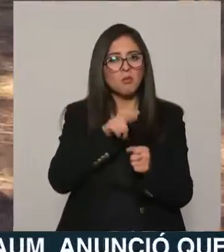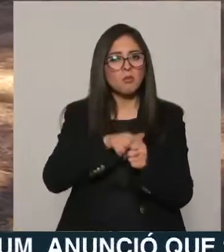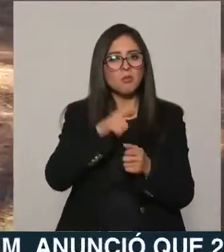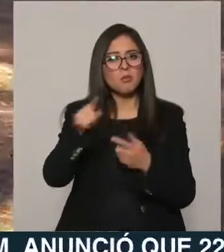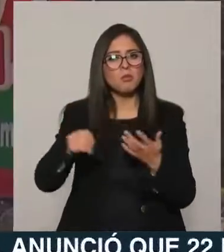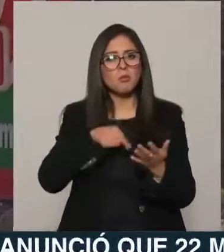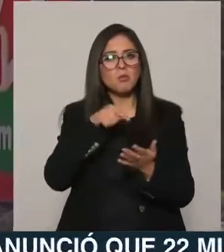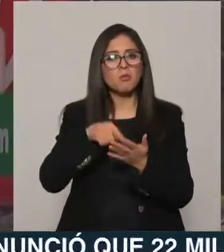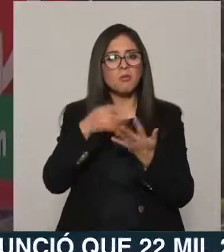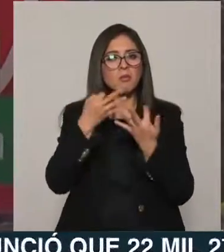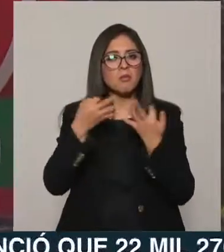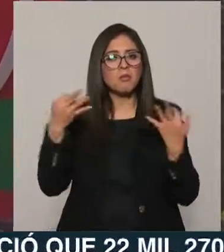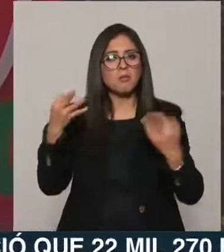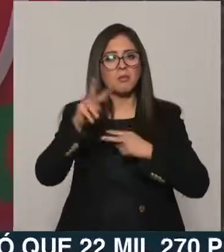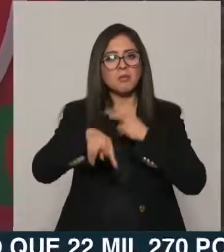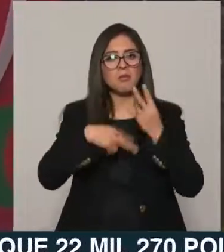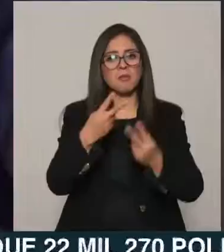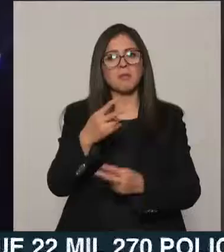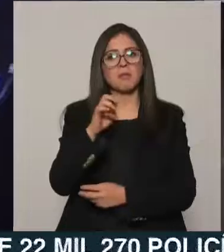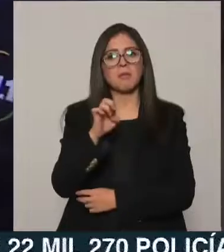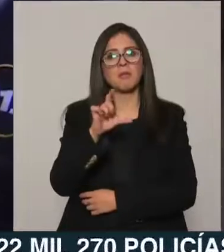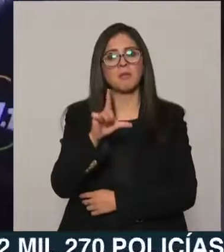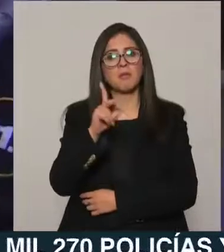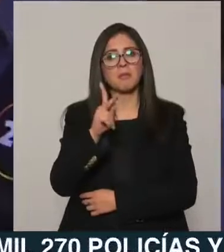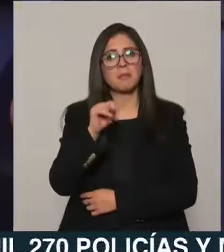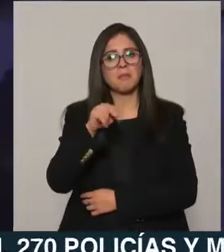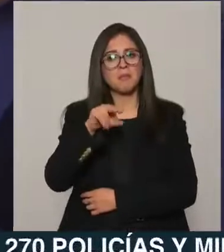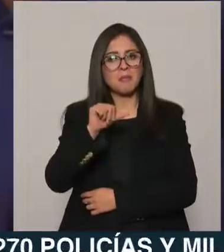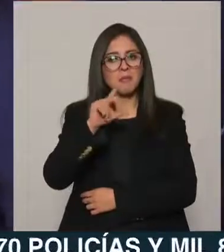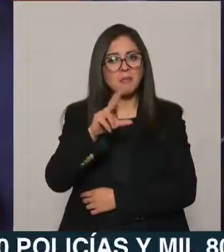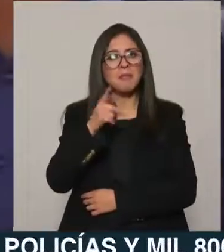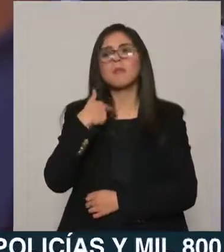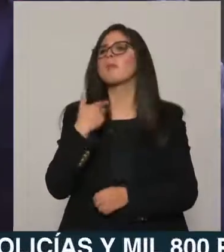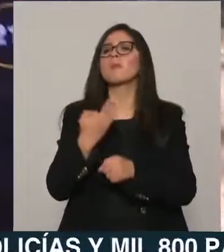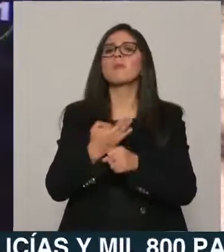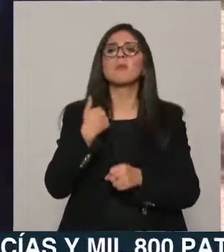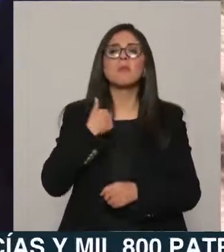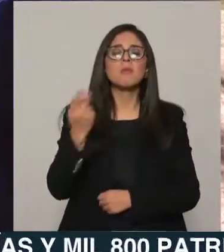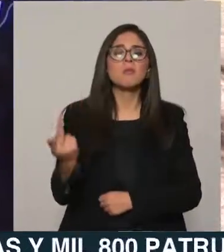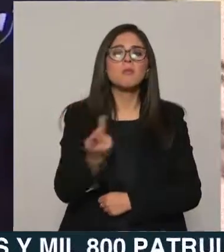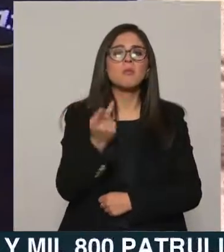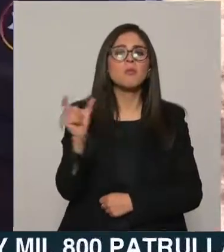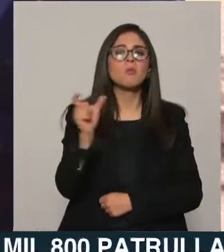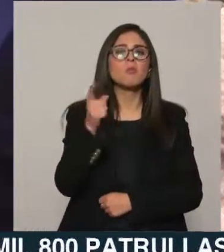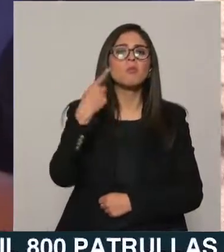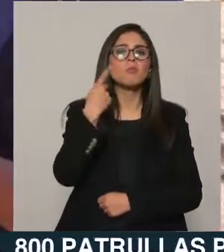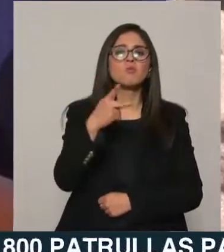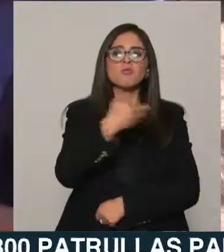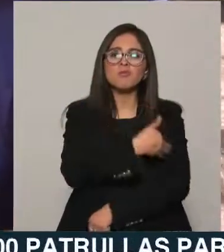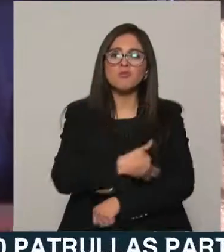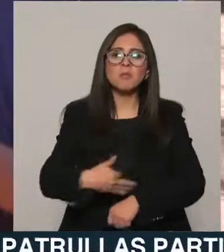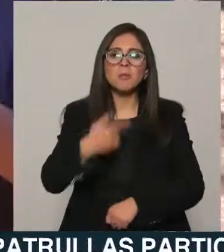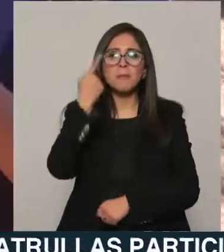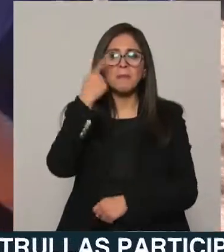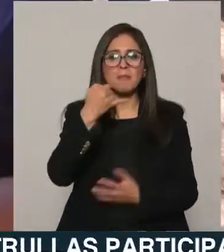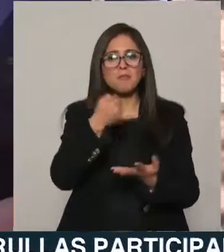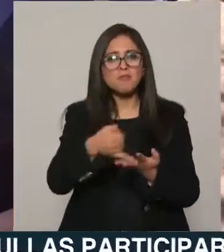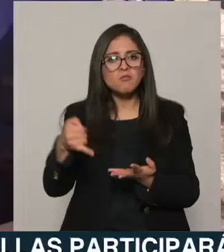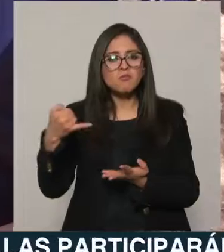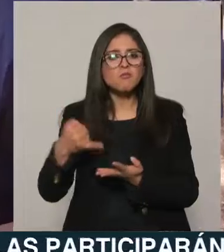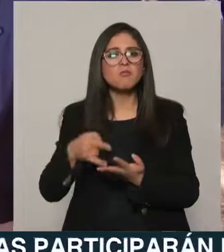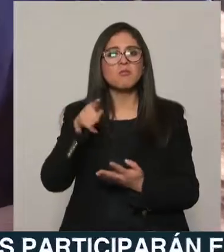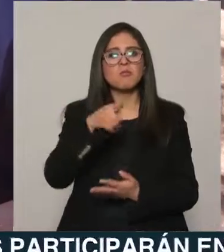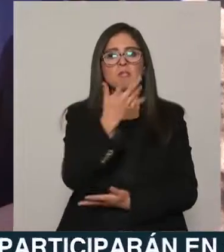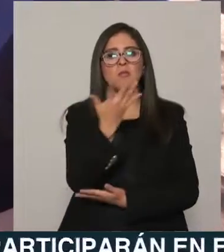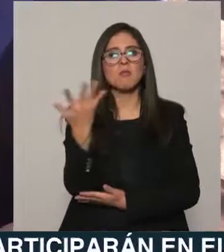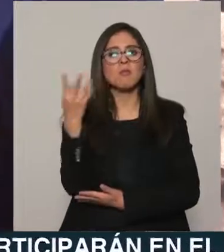indican la cercanía al Pinar La Cima. Cuénteme, ¿desde hace cuántos años se dedica su familia a la siembra de árboles de